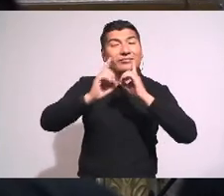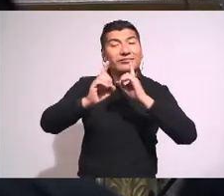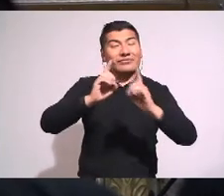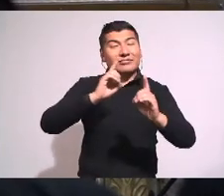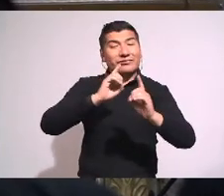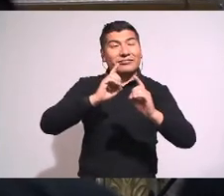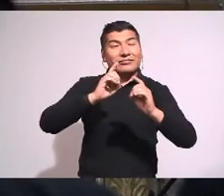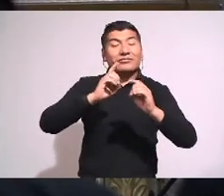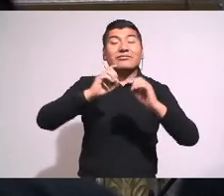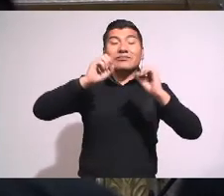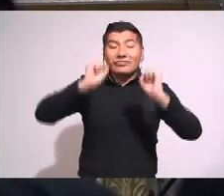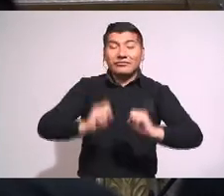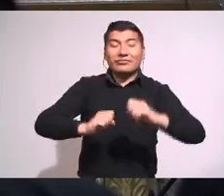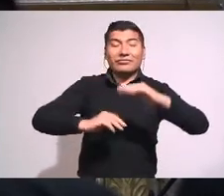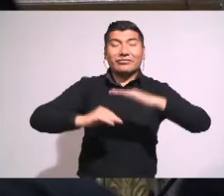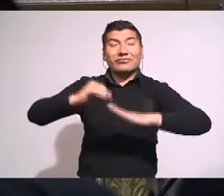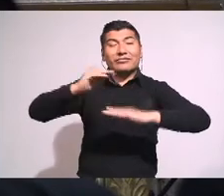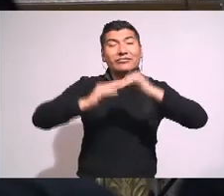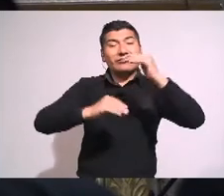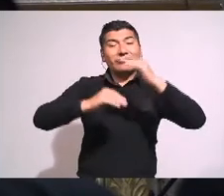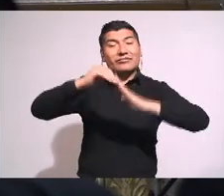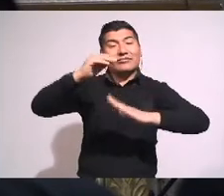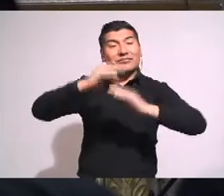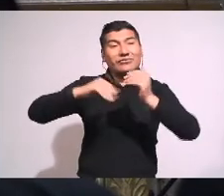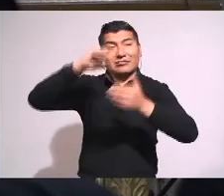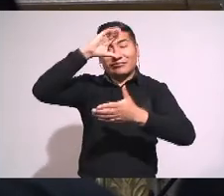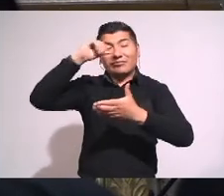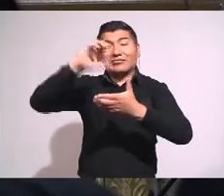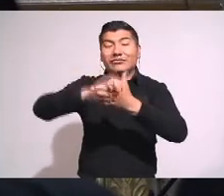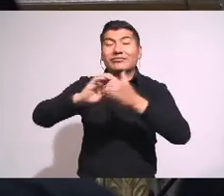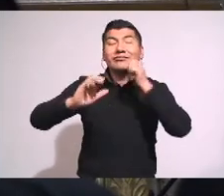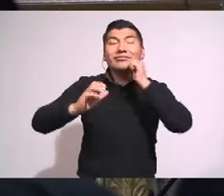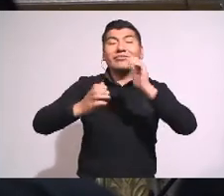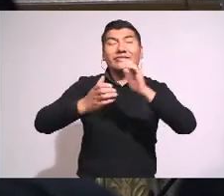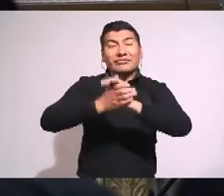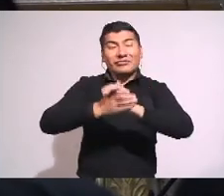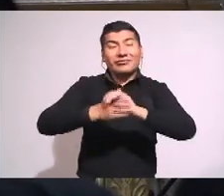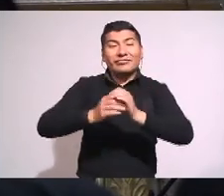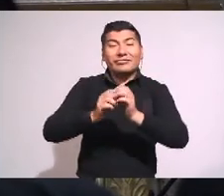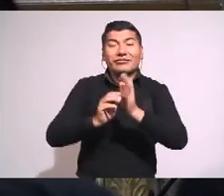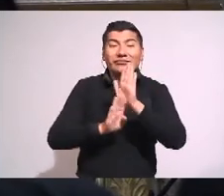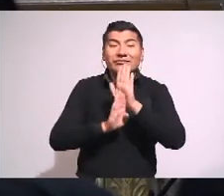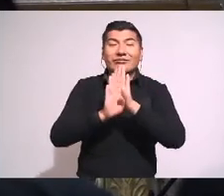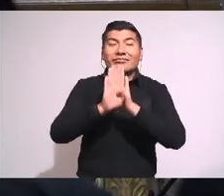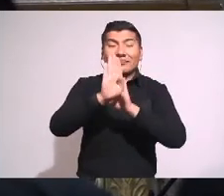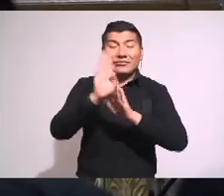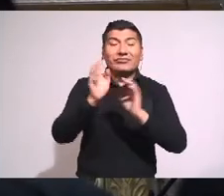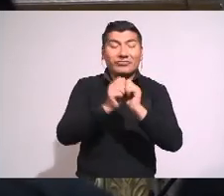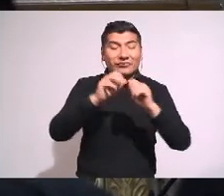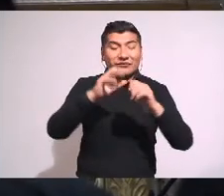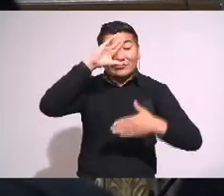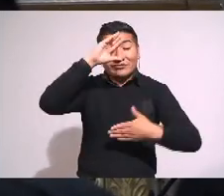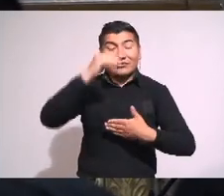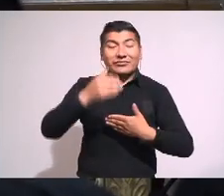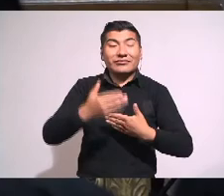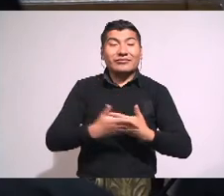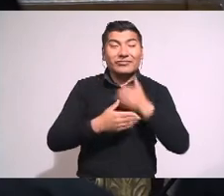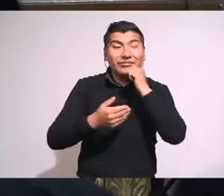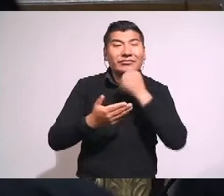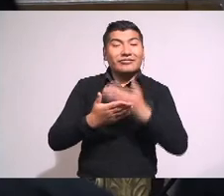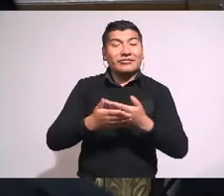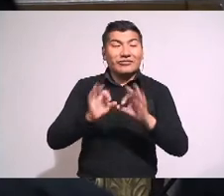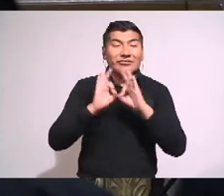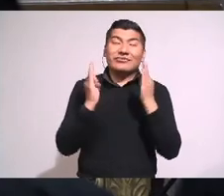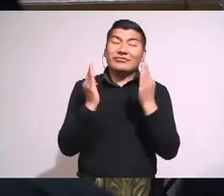capaz de construir esa relación con la pareja, esa relación con los hijos, con los hermanos, con la